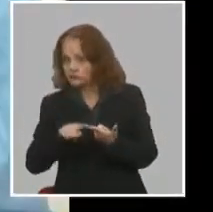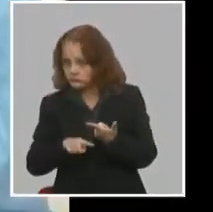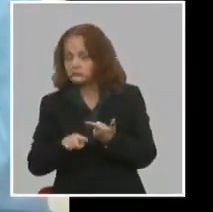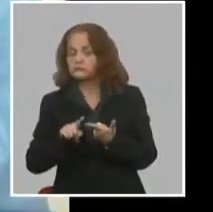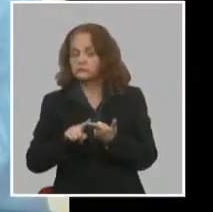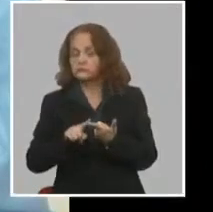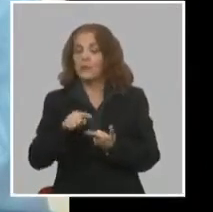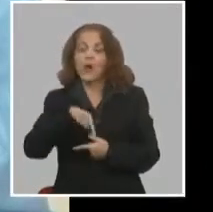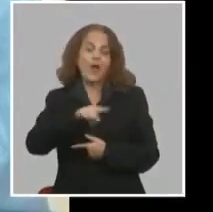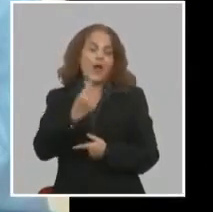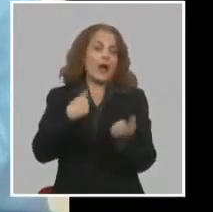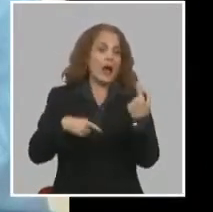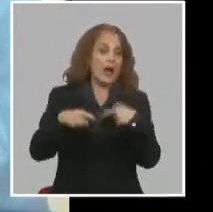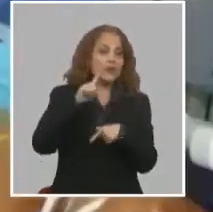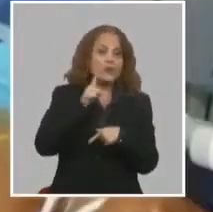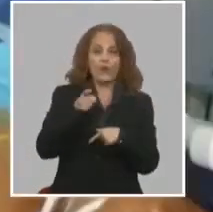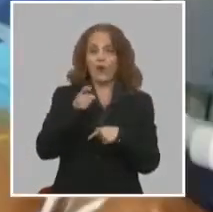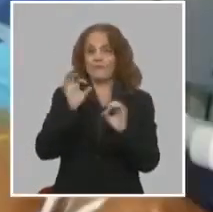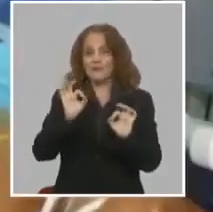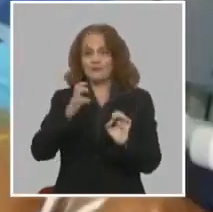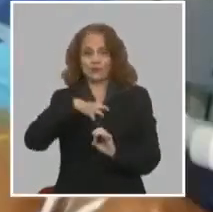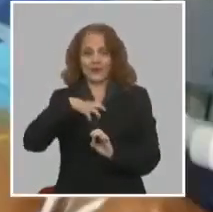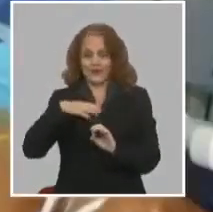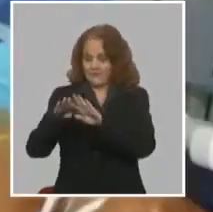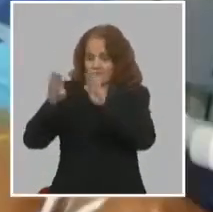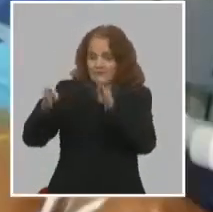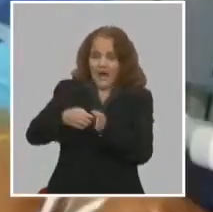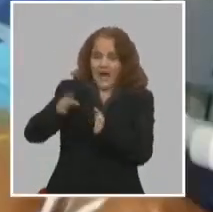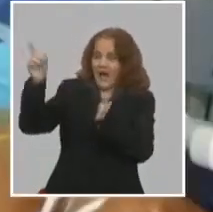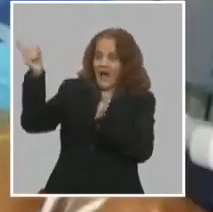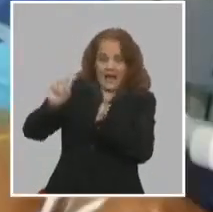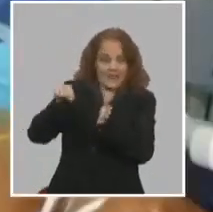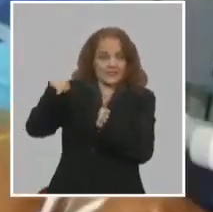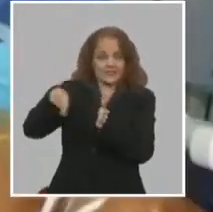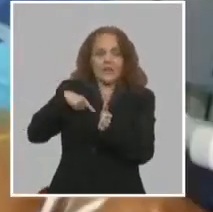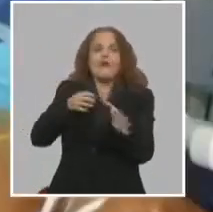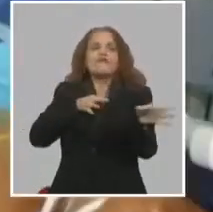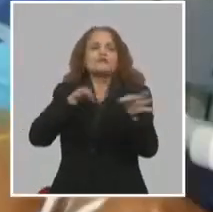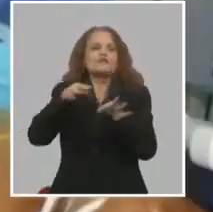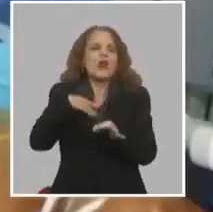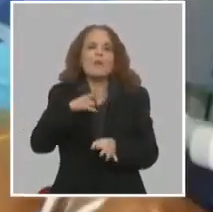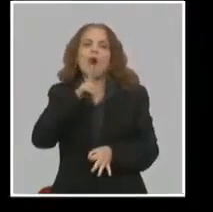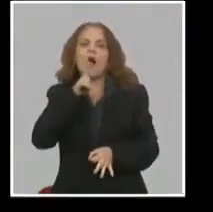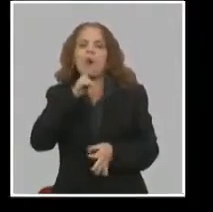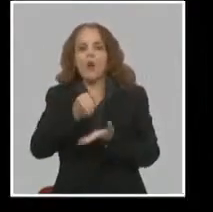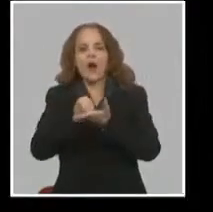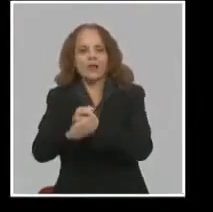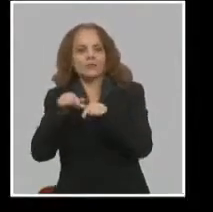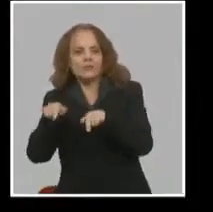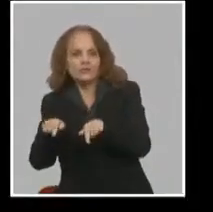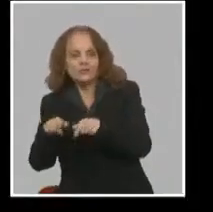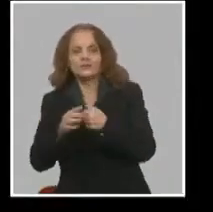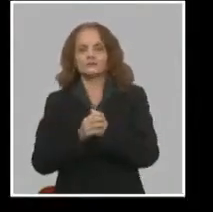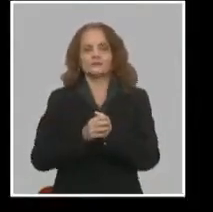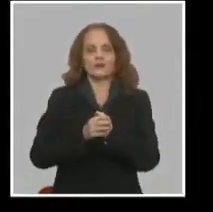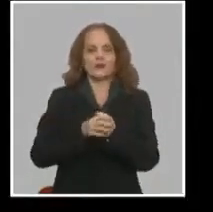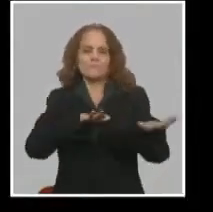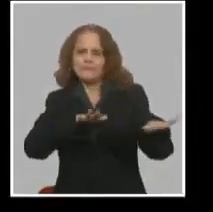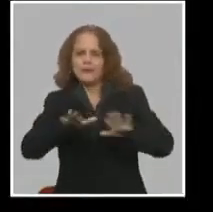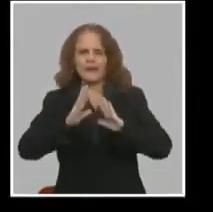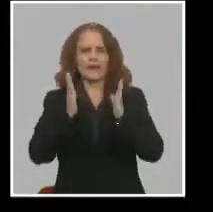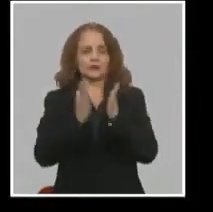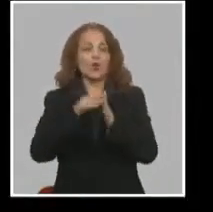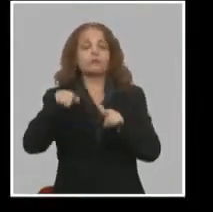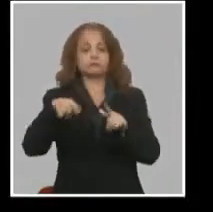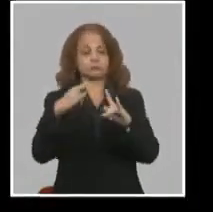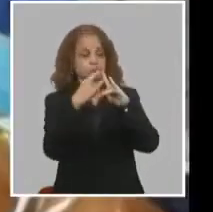con grupos electrógenos para que funcione, entonces armamos el hospital, con todas las condiciones, incluyendo una tienda